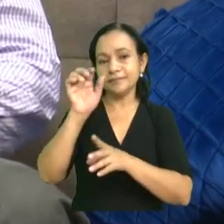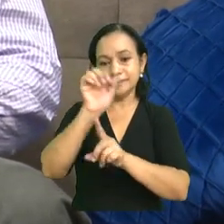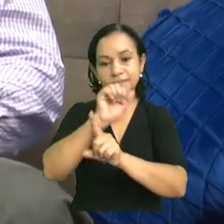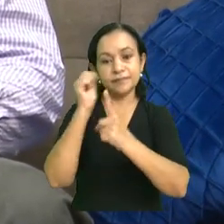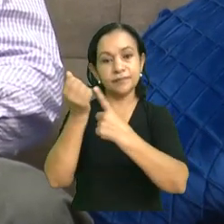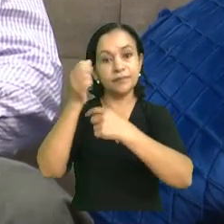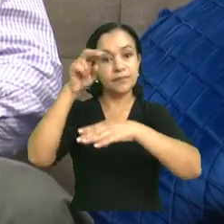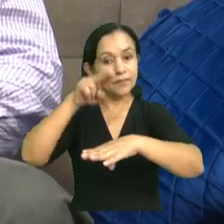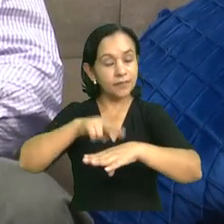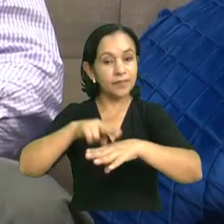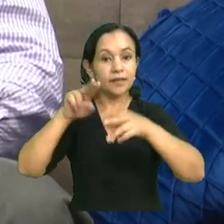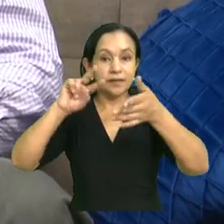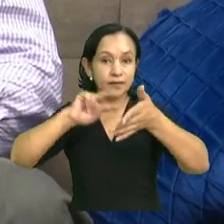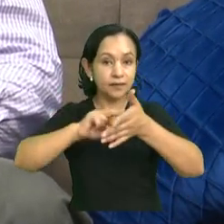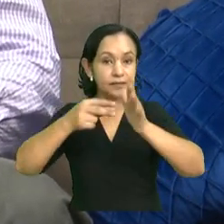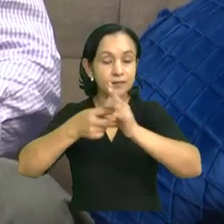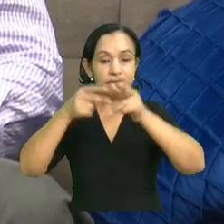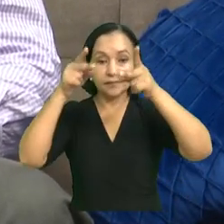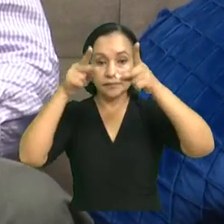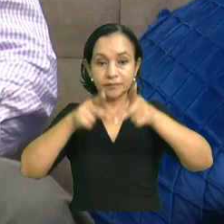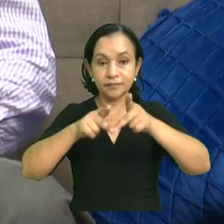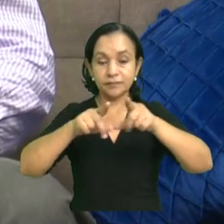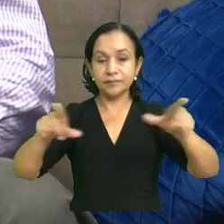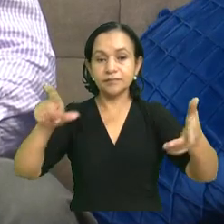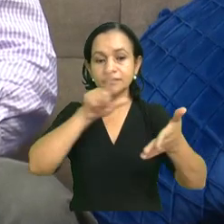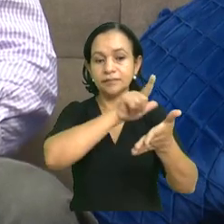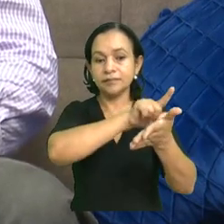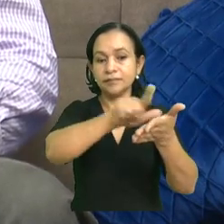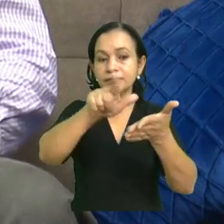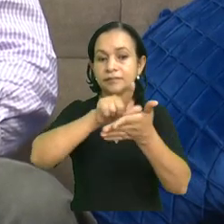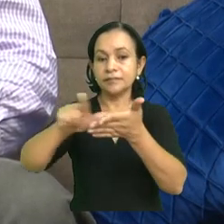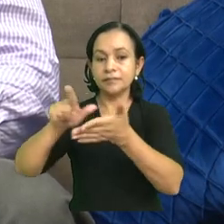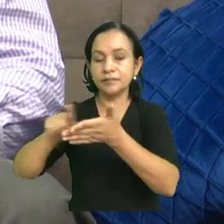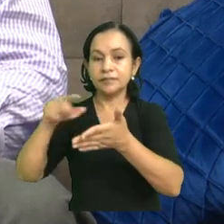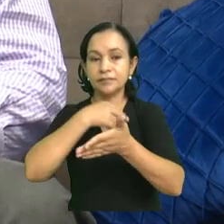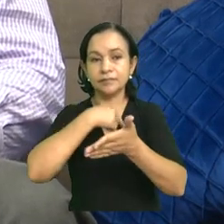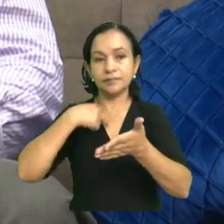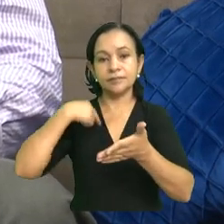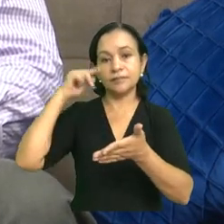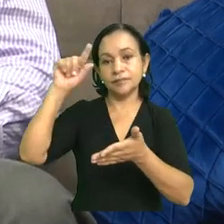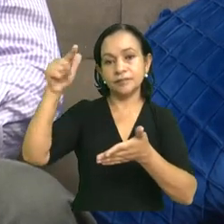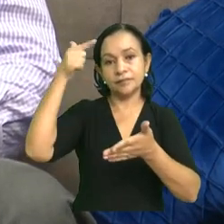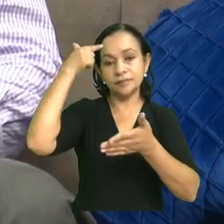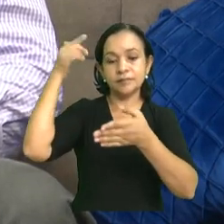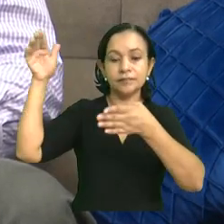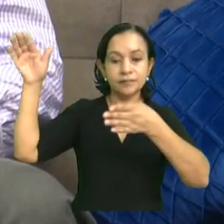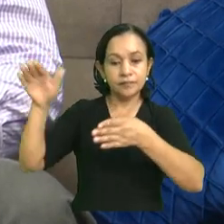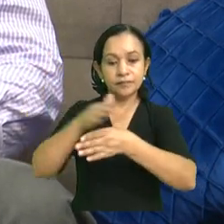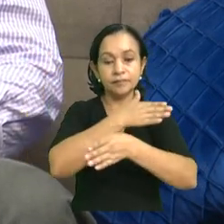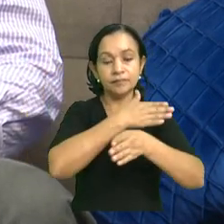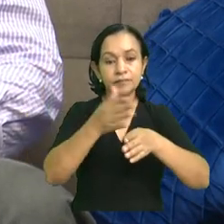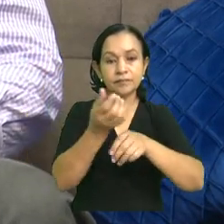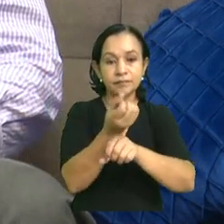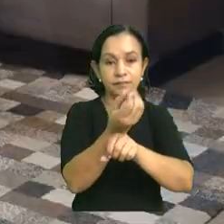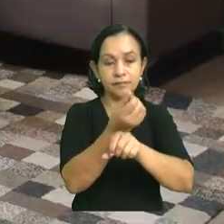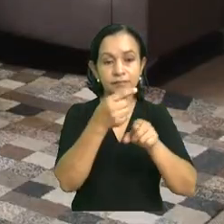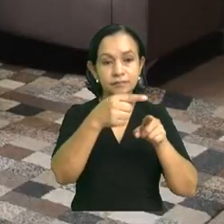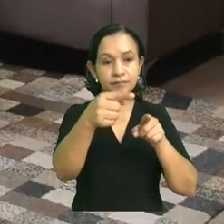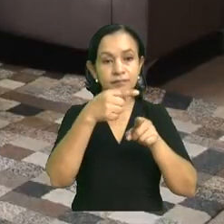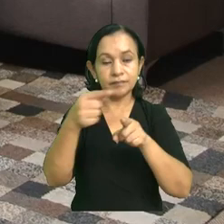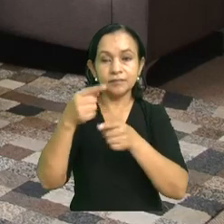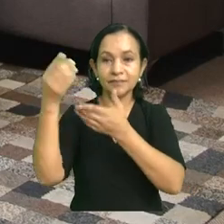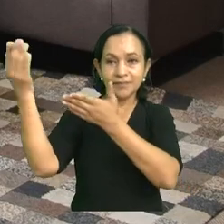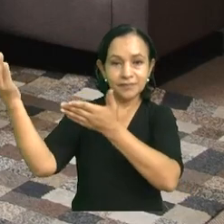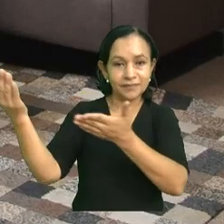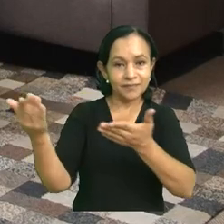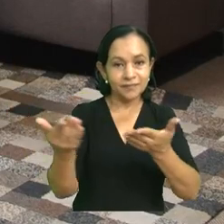Parlamento lo que significan los planes de limpieza y prevención que realizan nuestros gobiernos municipales. Compañera Maritza, pues